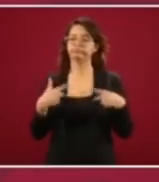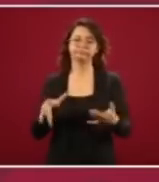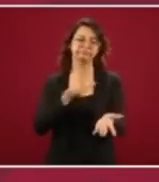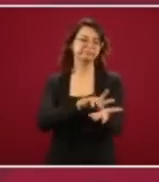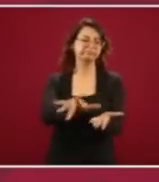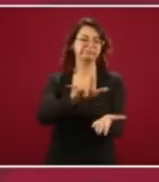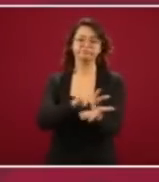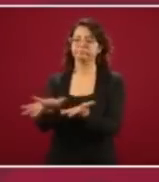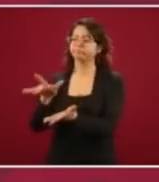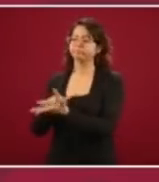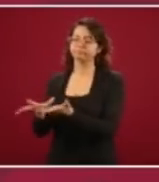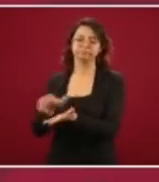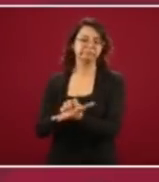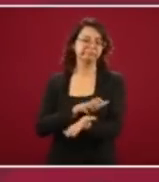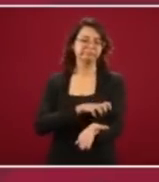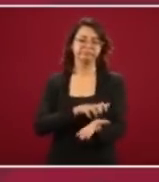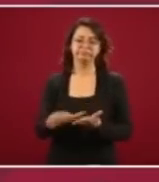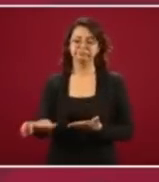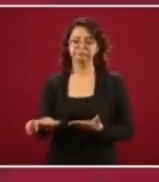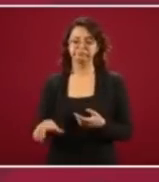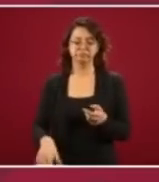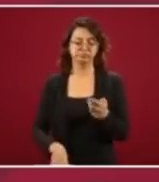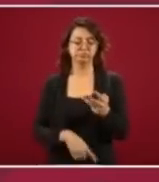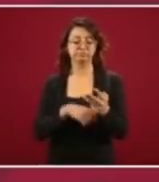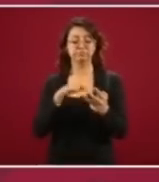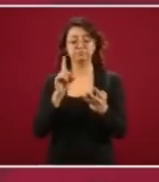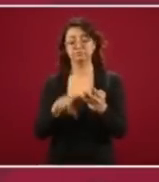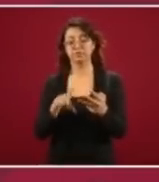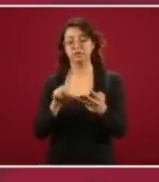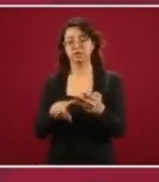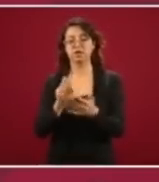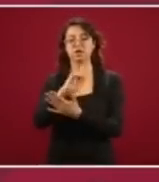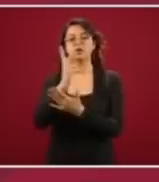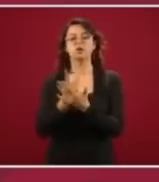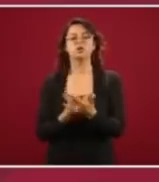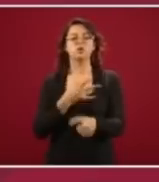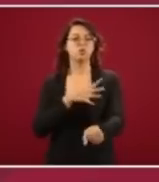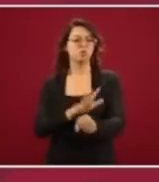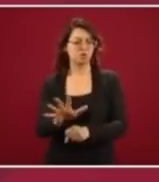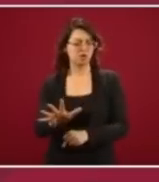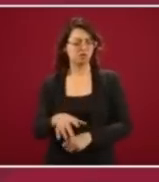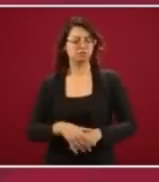trabajadores. Y lo tercero es de que